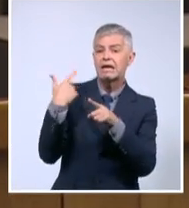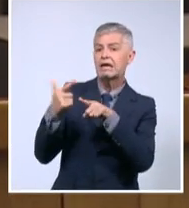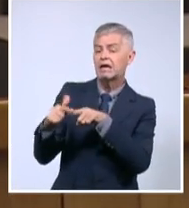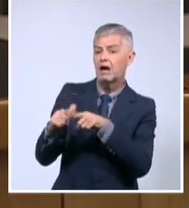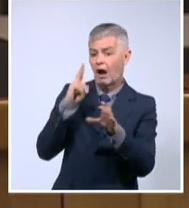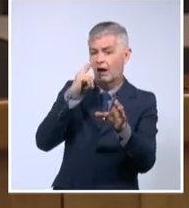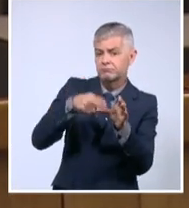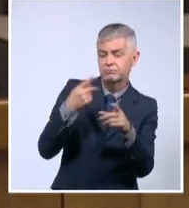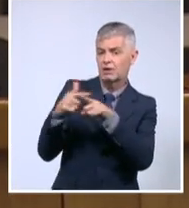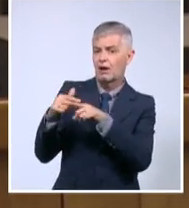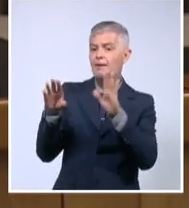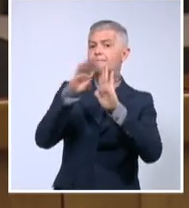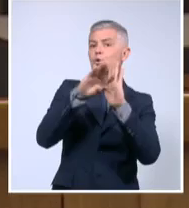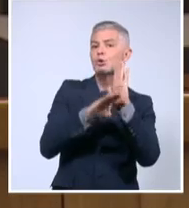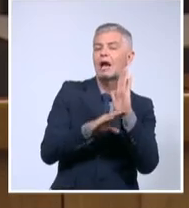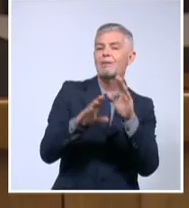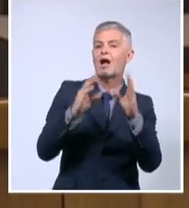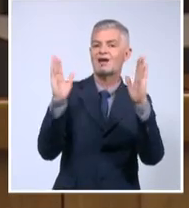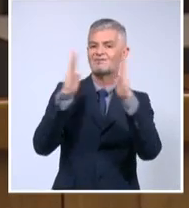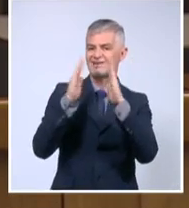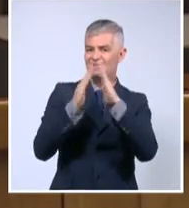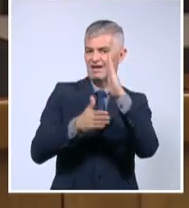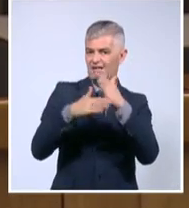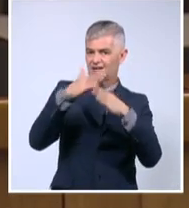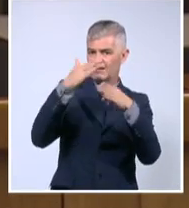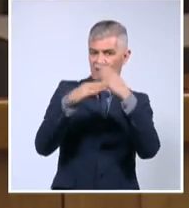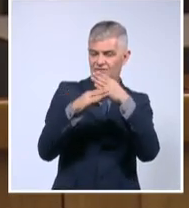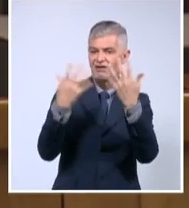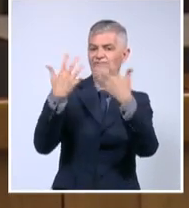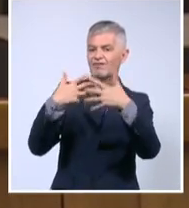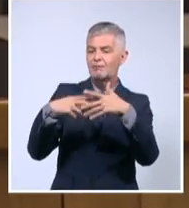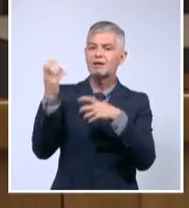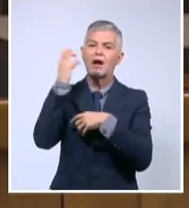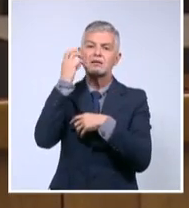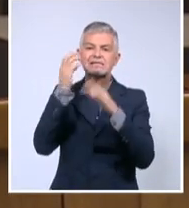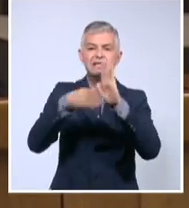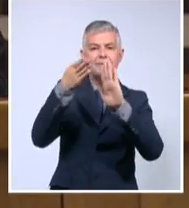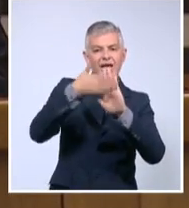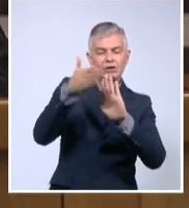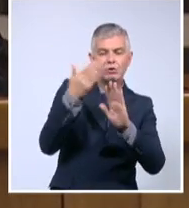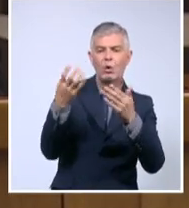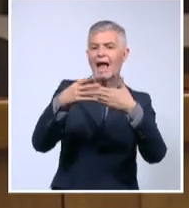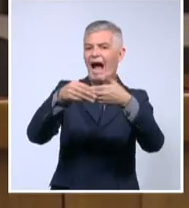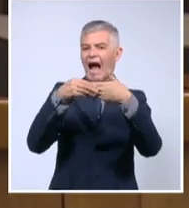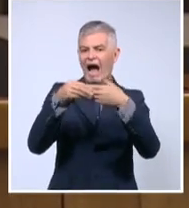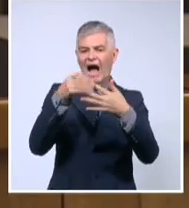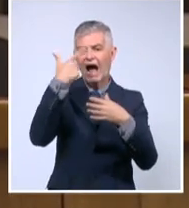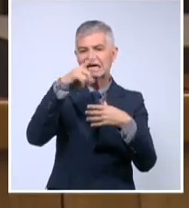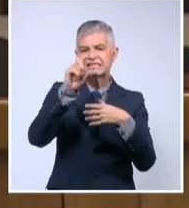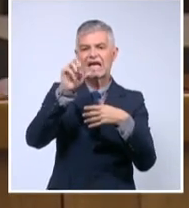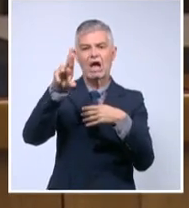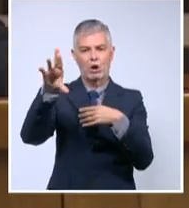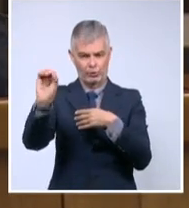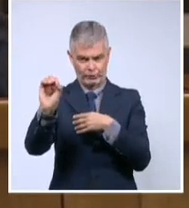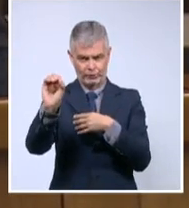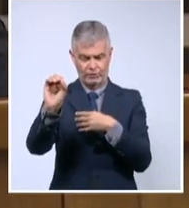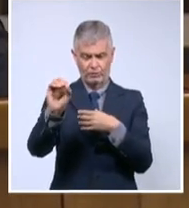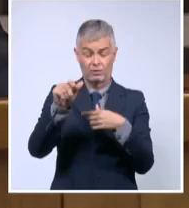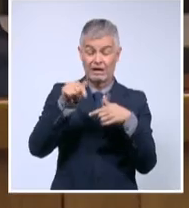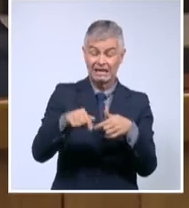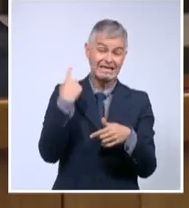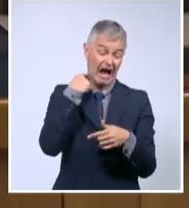la vivienda y las fábricas de producción de cemento y acero. A pesar de la contracción que nos deja este